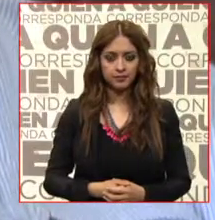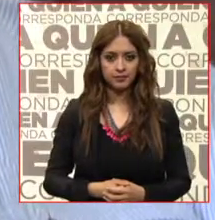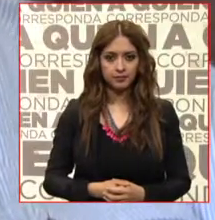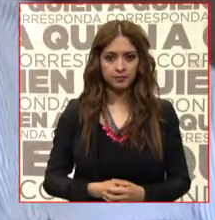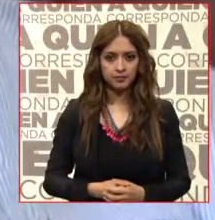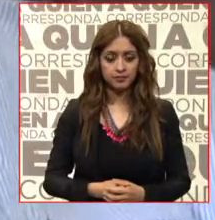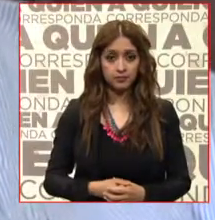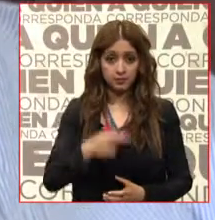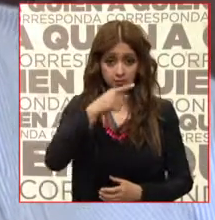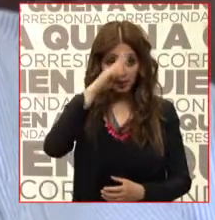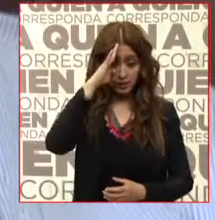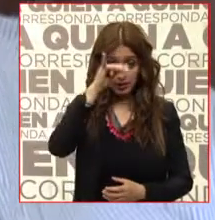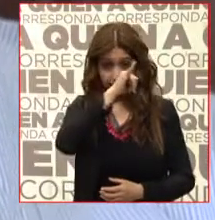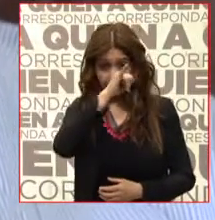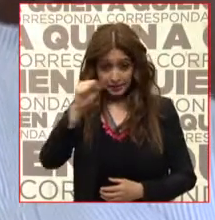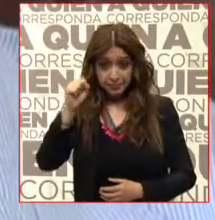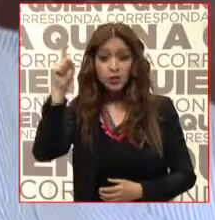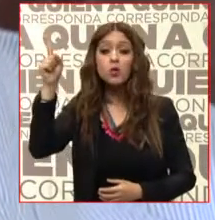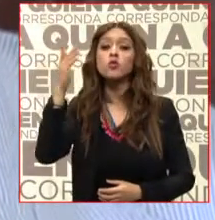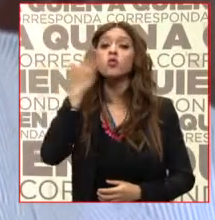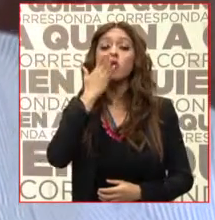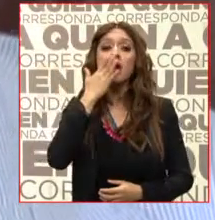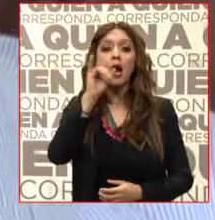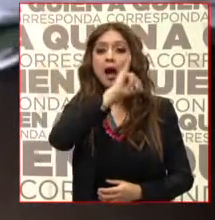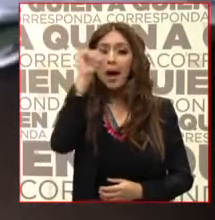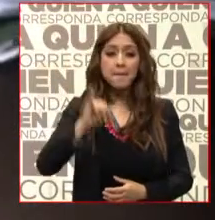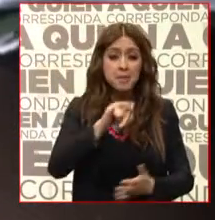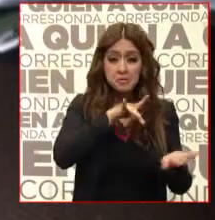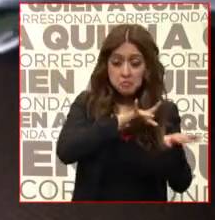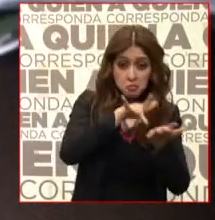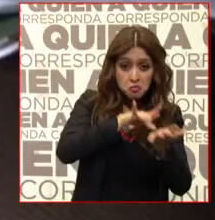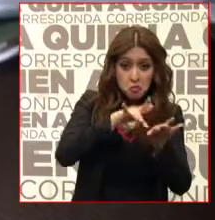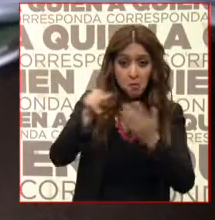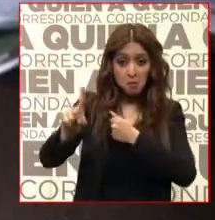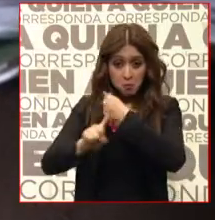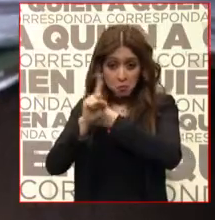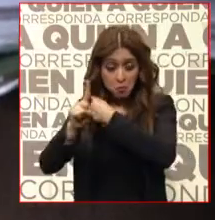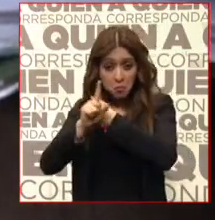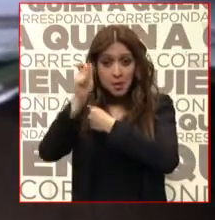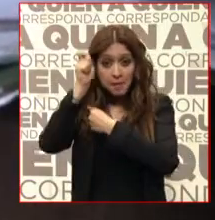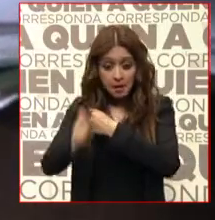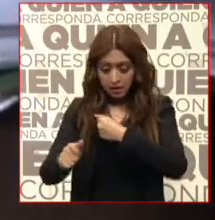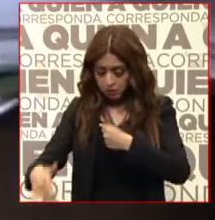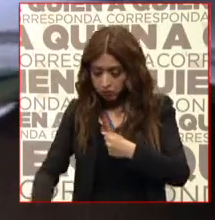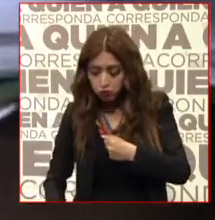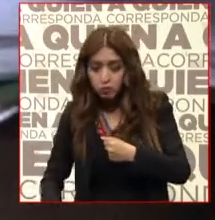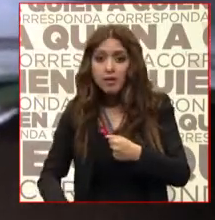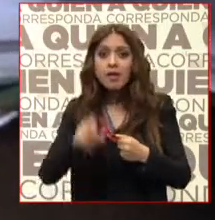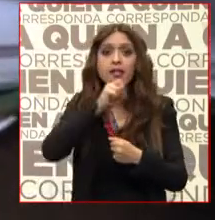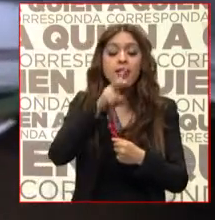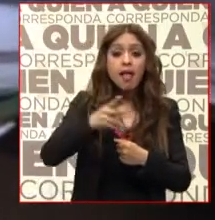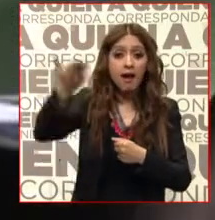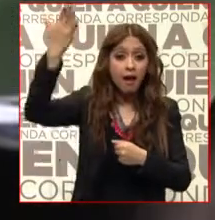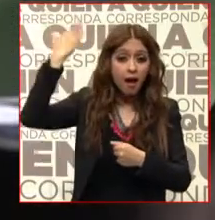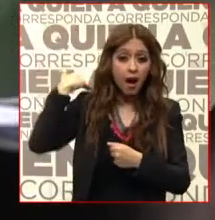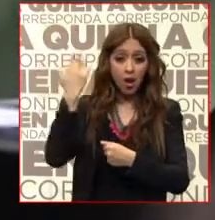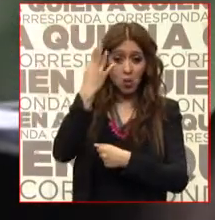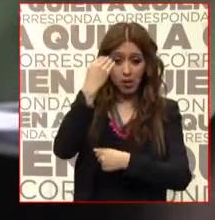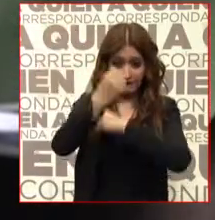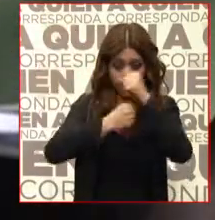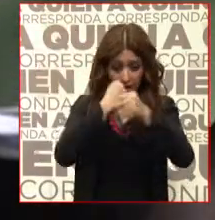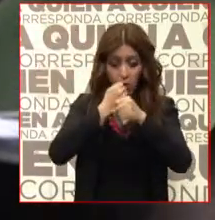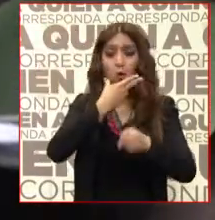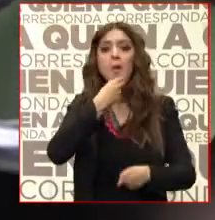Al considerar que el Seguro Social en Sonora no lo ha apoyado con un problema de bloqueo de las arterias de sus piernas desde hace más de 9 años,